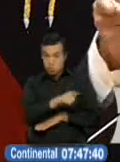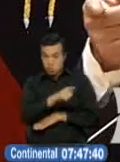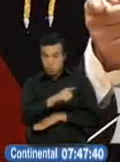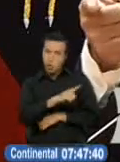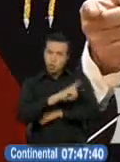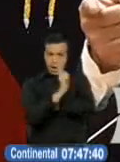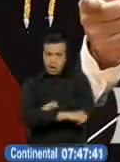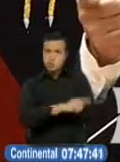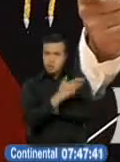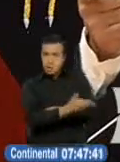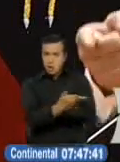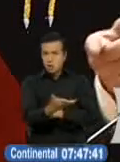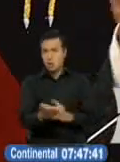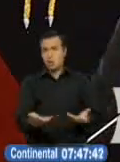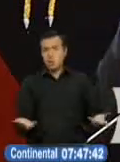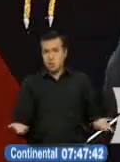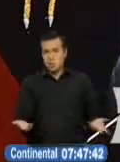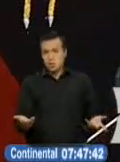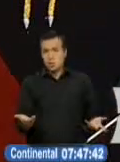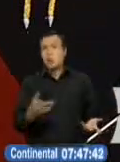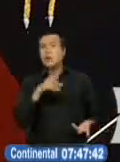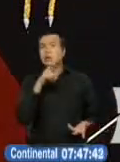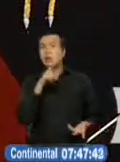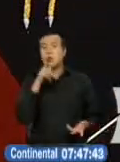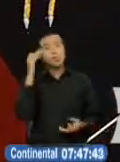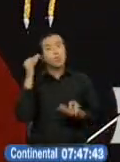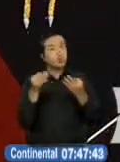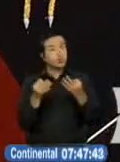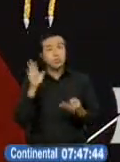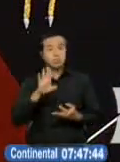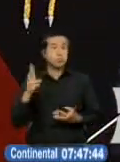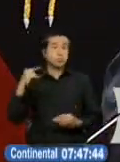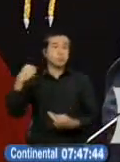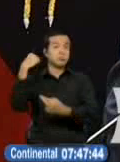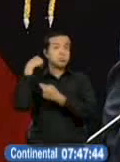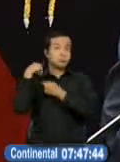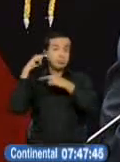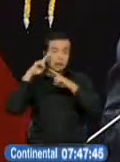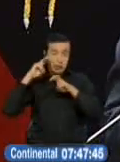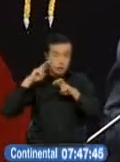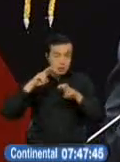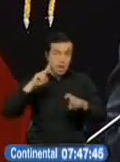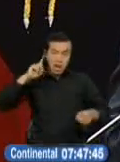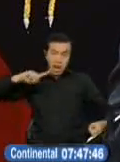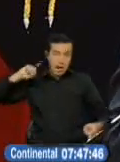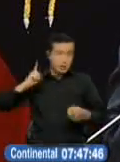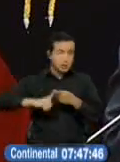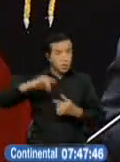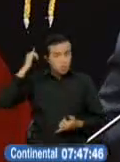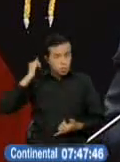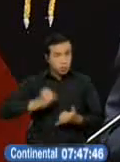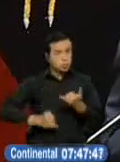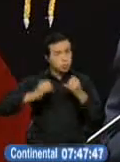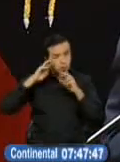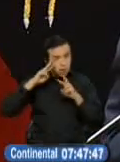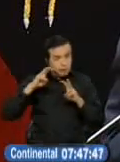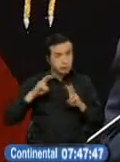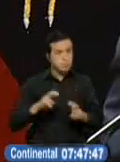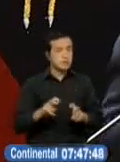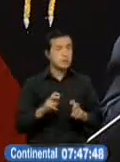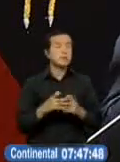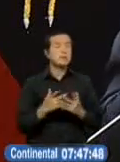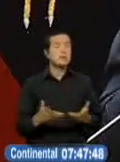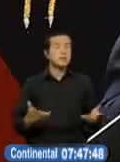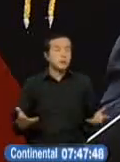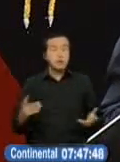que responder ante la justicia. Y le corresponde a la justicia investigar hasta las últimas consecuencias